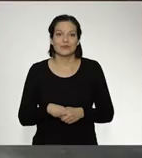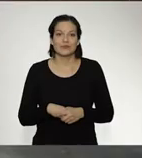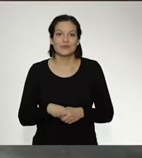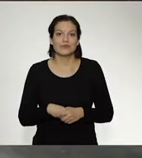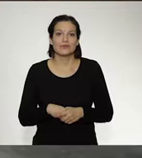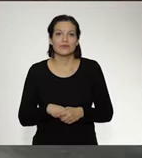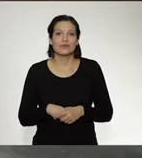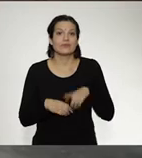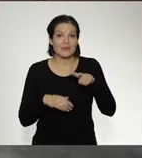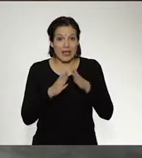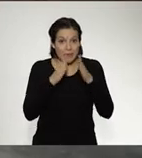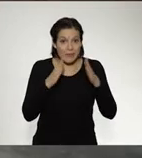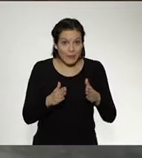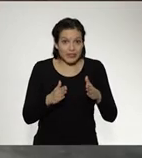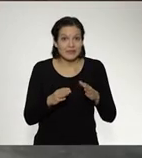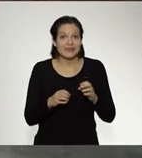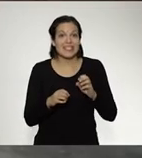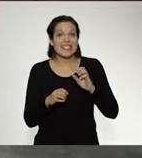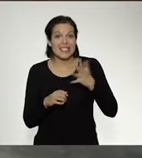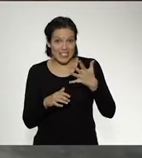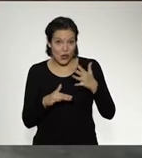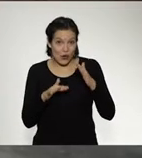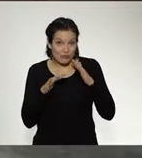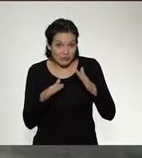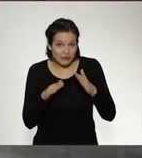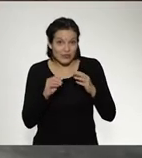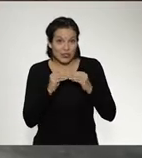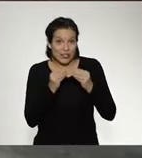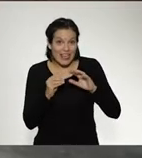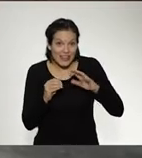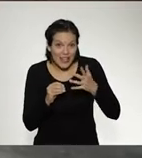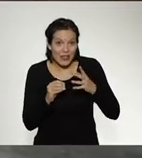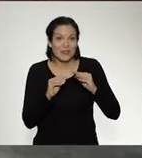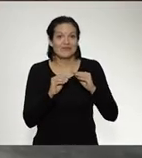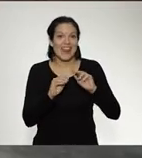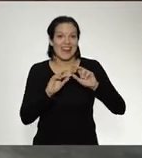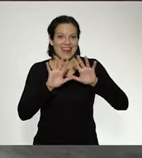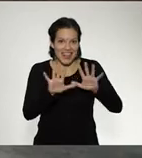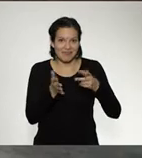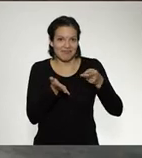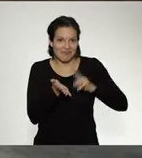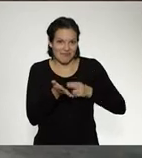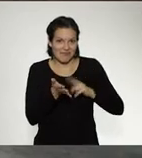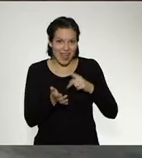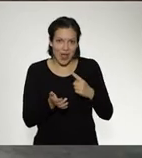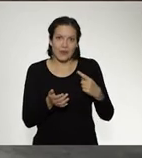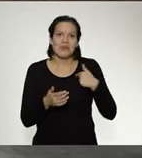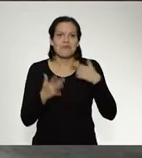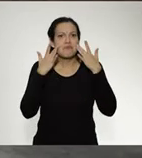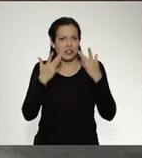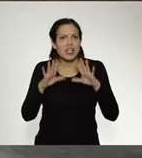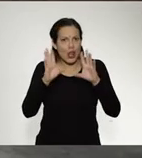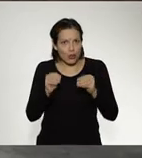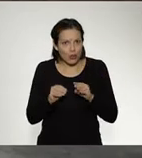Para esta parte de la rutina vamos a hacer 5 ejercicios por 5 vueltas y 10 repeticiones cada uno. Yo voy a mostrar todos,